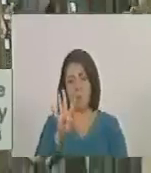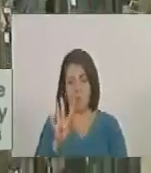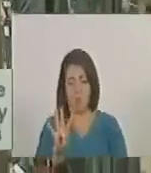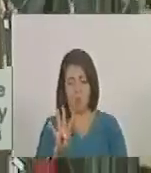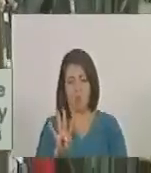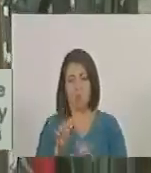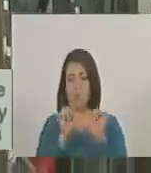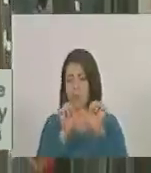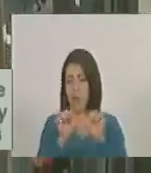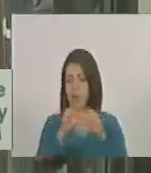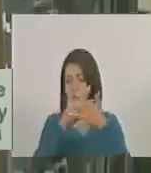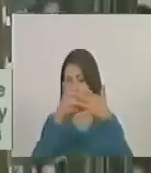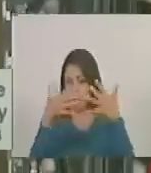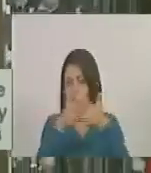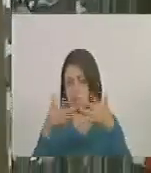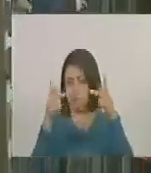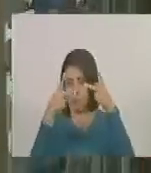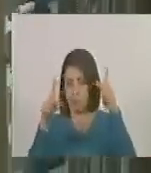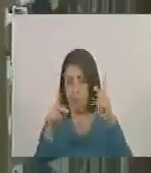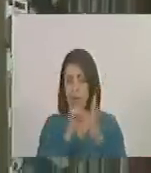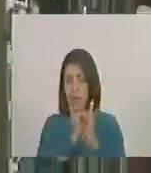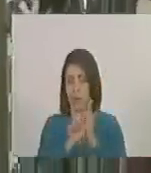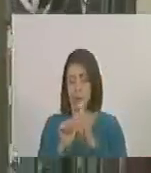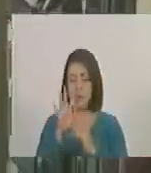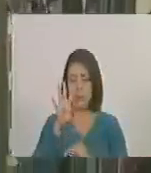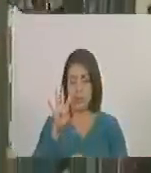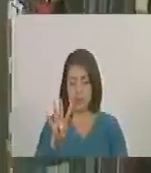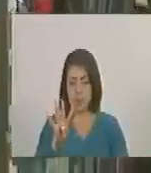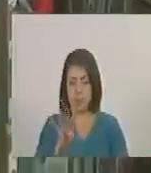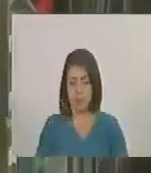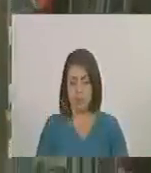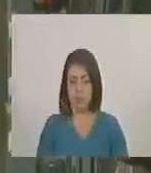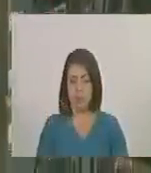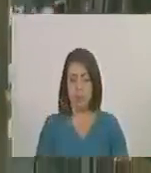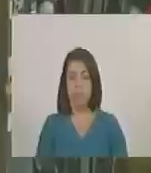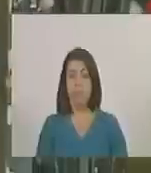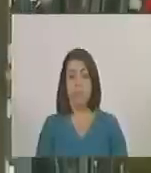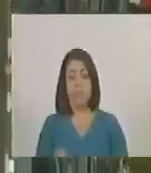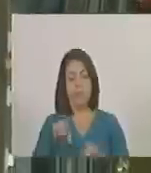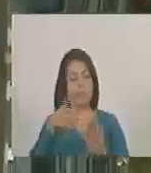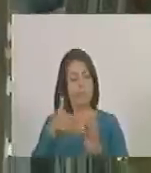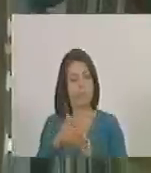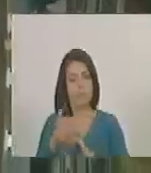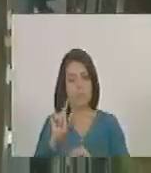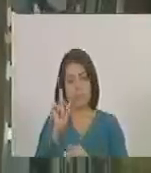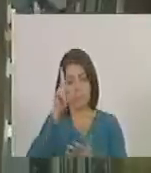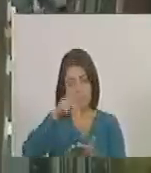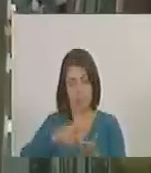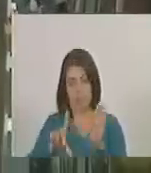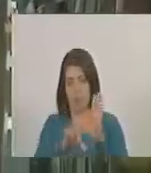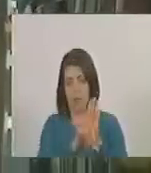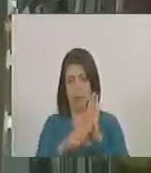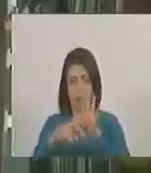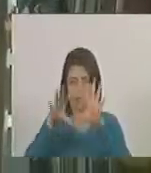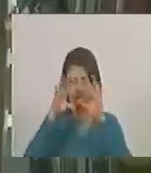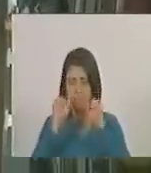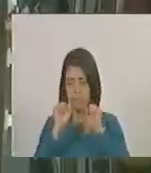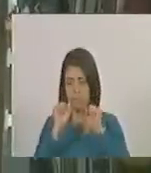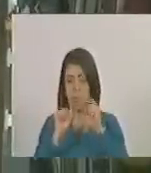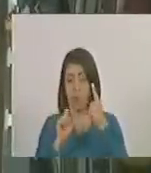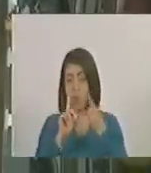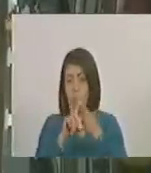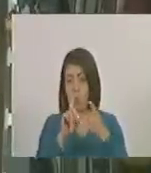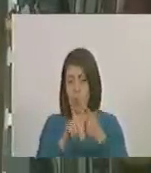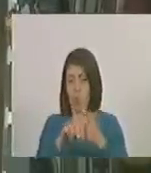4, quedando redactado de la siguiente manera. Artículo 4. A los efectos de la presente ley se entiende por